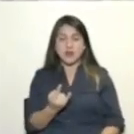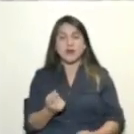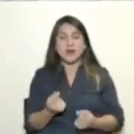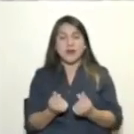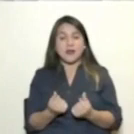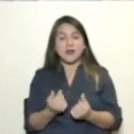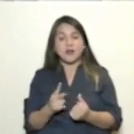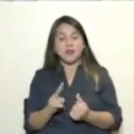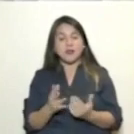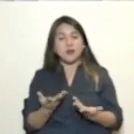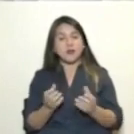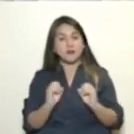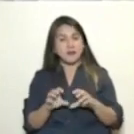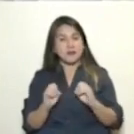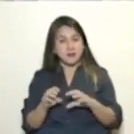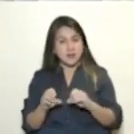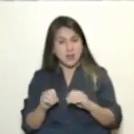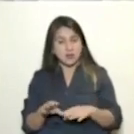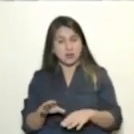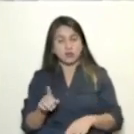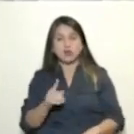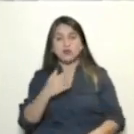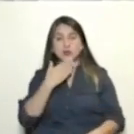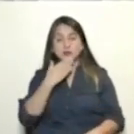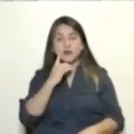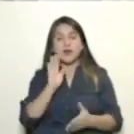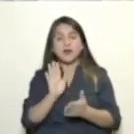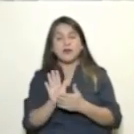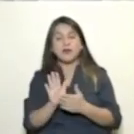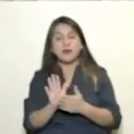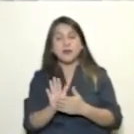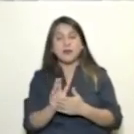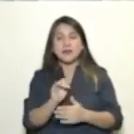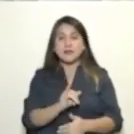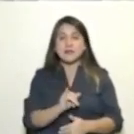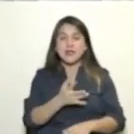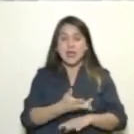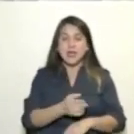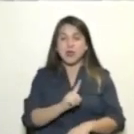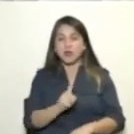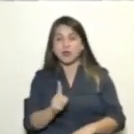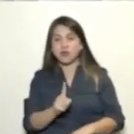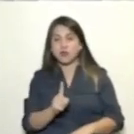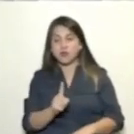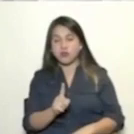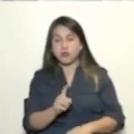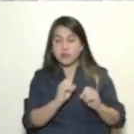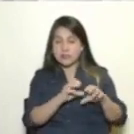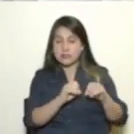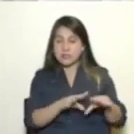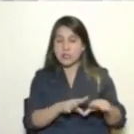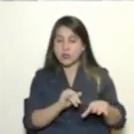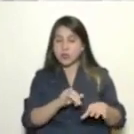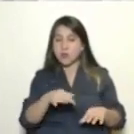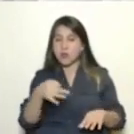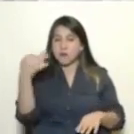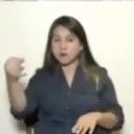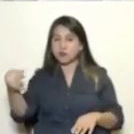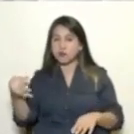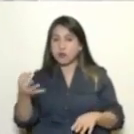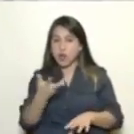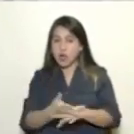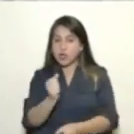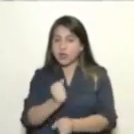la calidad de lo que se estaba enseñando, sino que acreditar la empleabilidad de lo que se estaba enseñando. Y ese punto nunca se